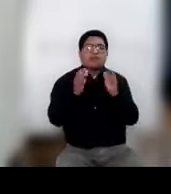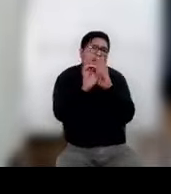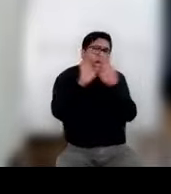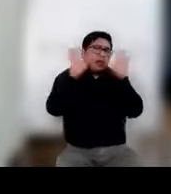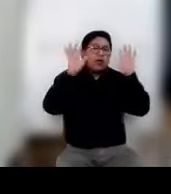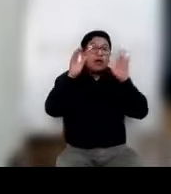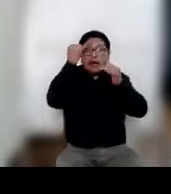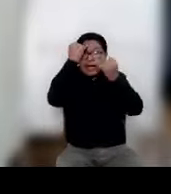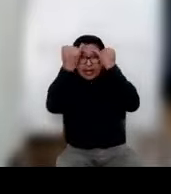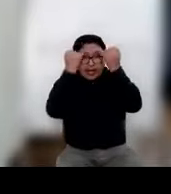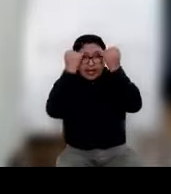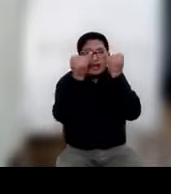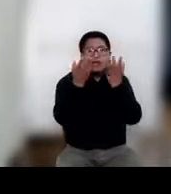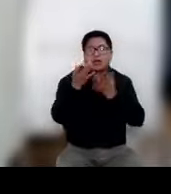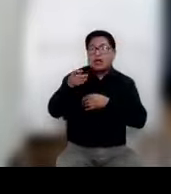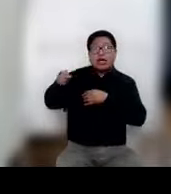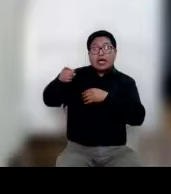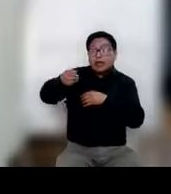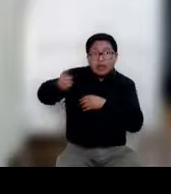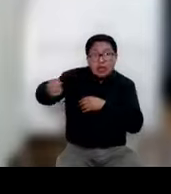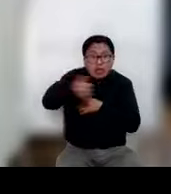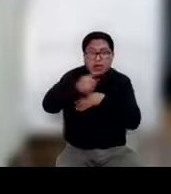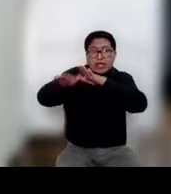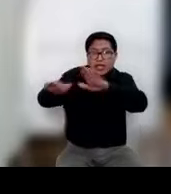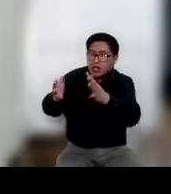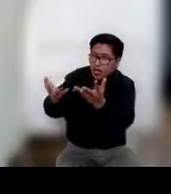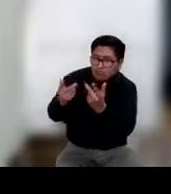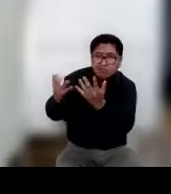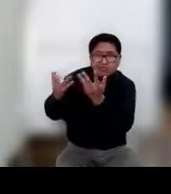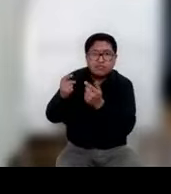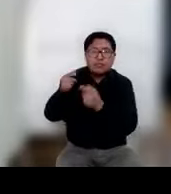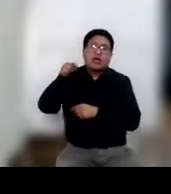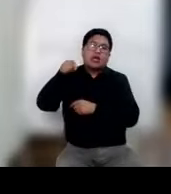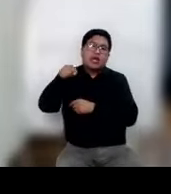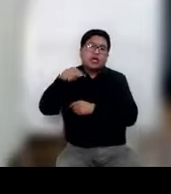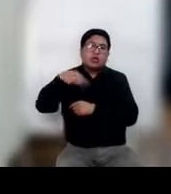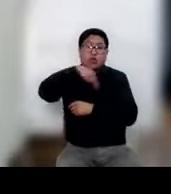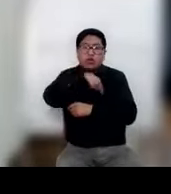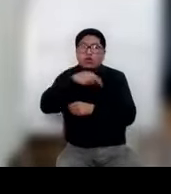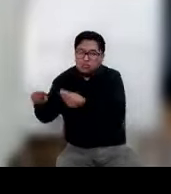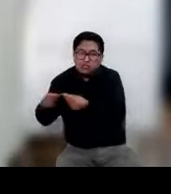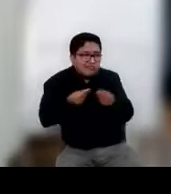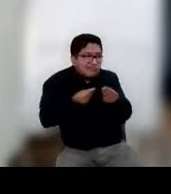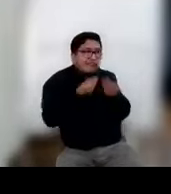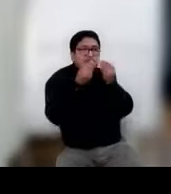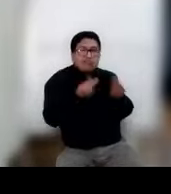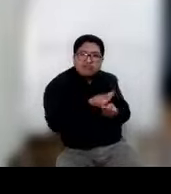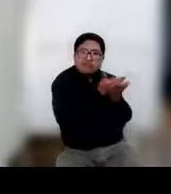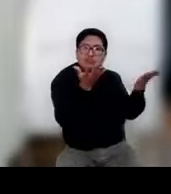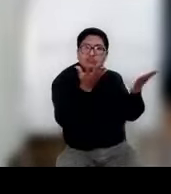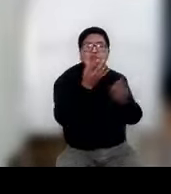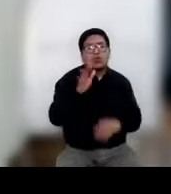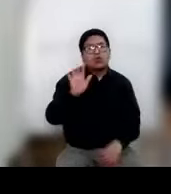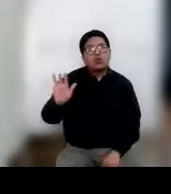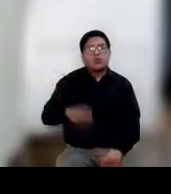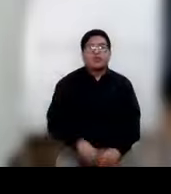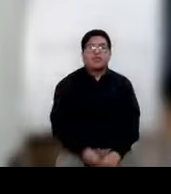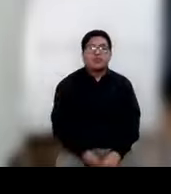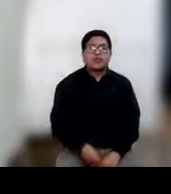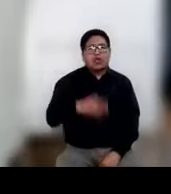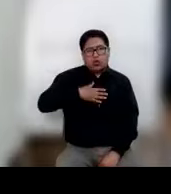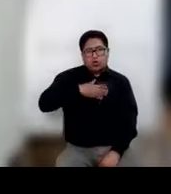ideas que los mismos chicos han ido manifestando les estamos abriendo el espacio necesario para que ellos puedan manifestar yo quiero